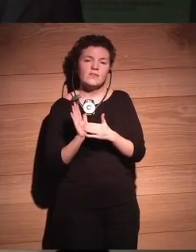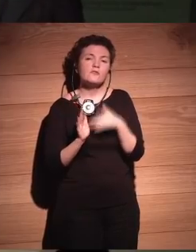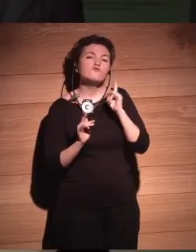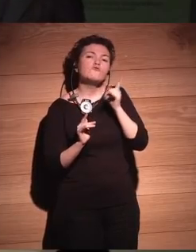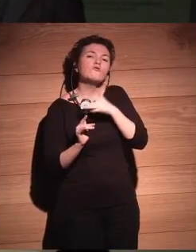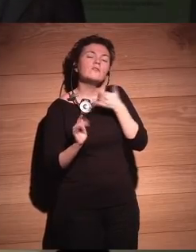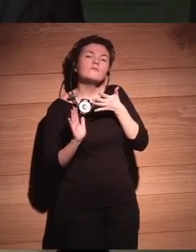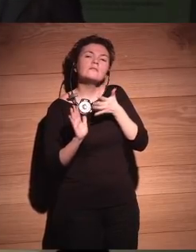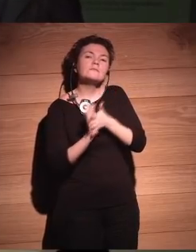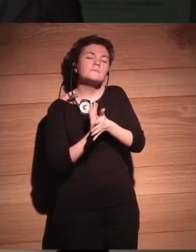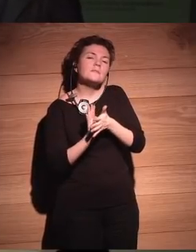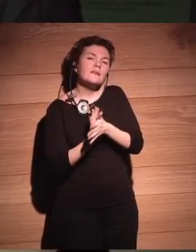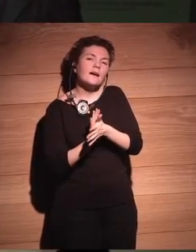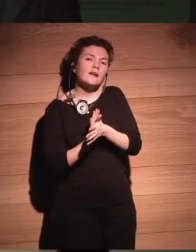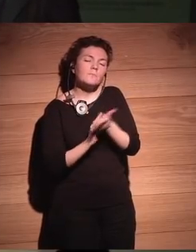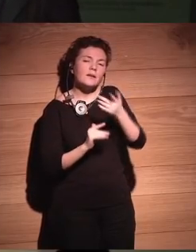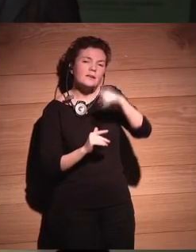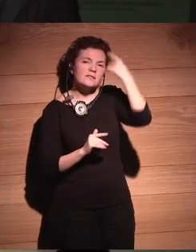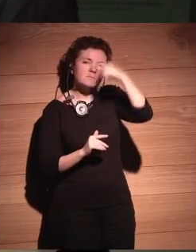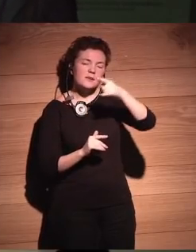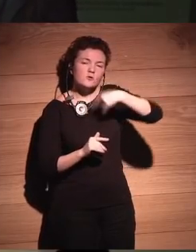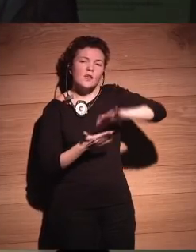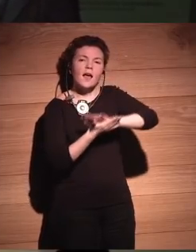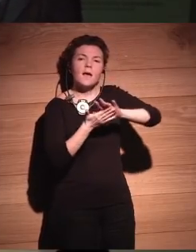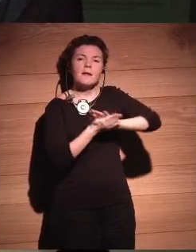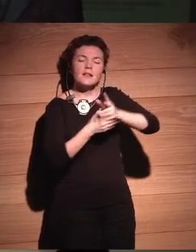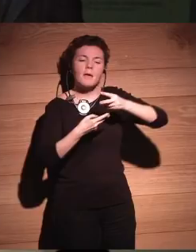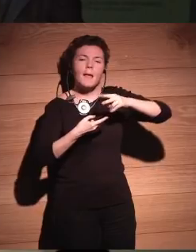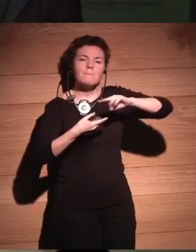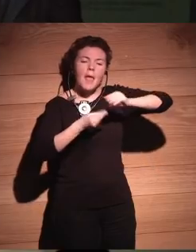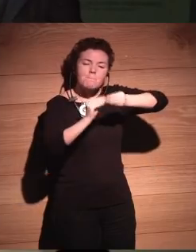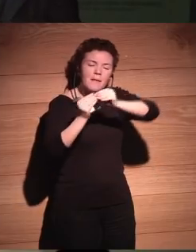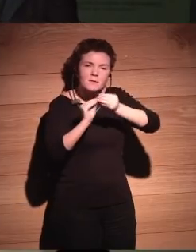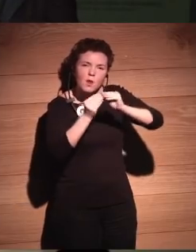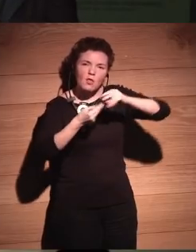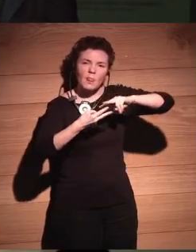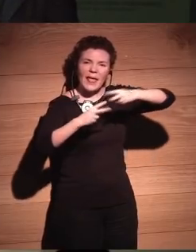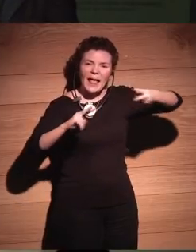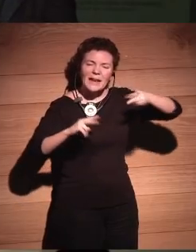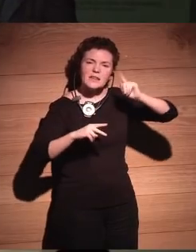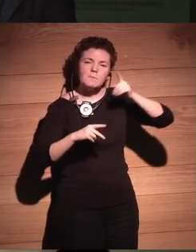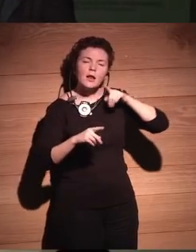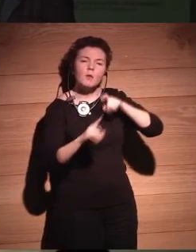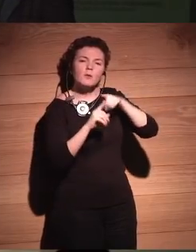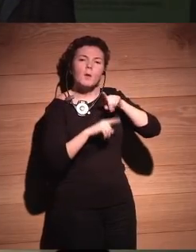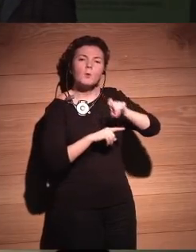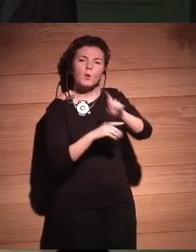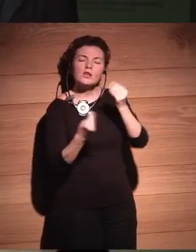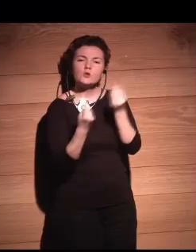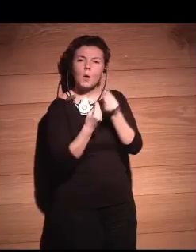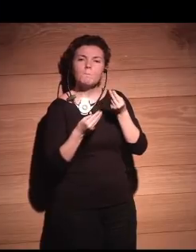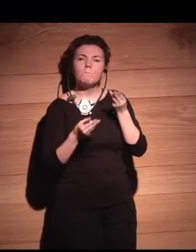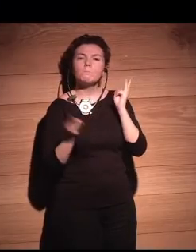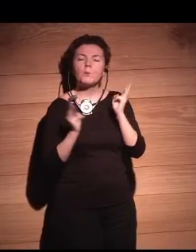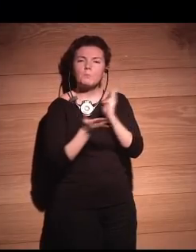fondo para que podáis saber a qué nos referimos cuando hablamos de la manipulación de genes. También tratamos tumores con proteínas,